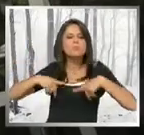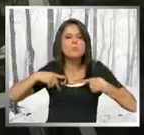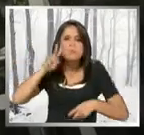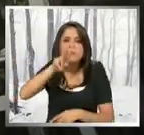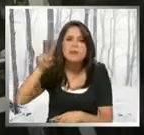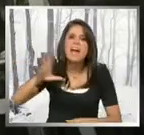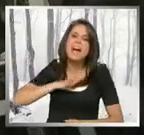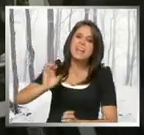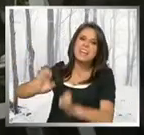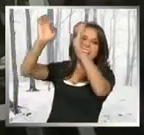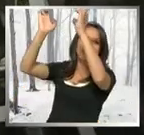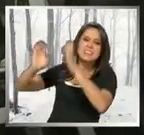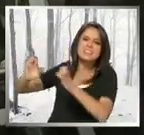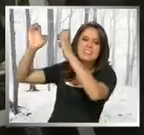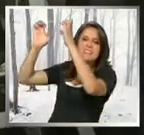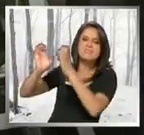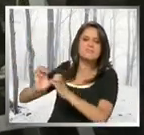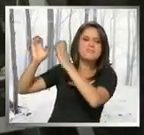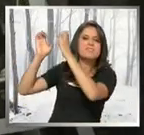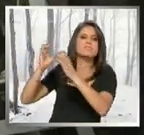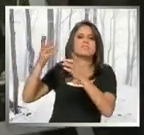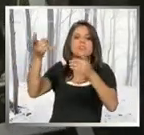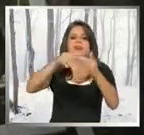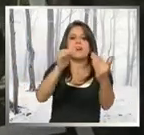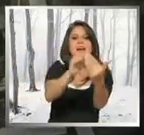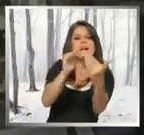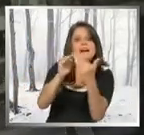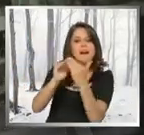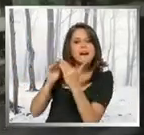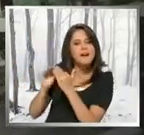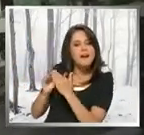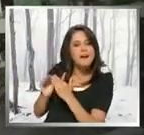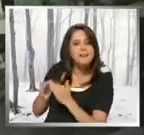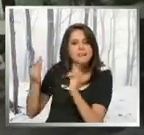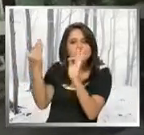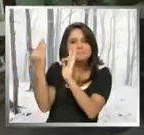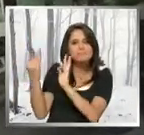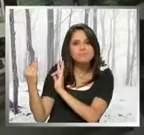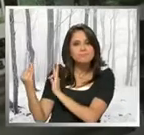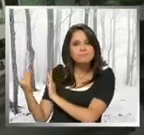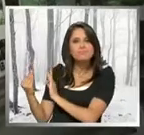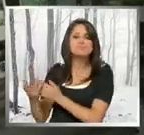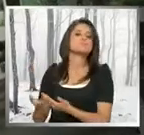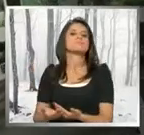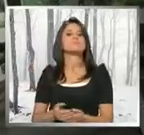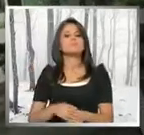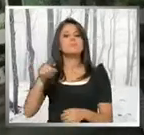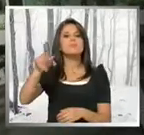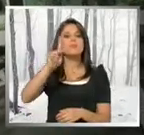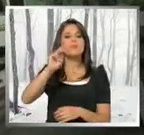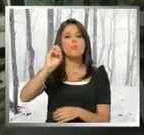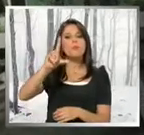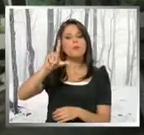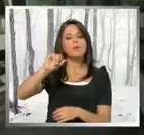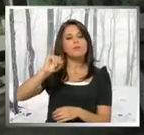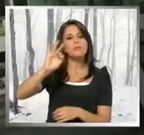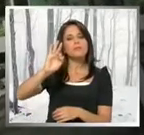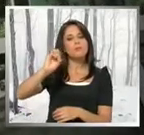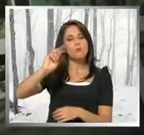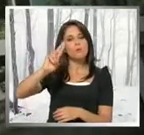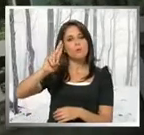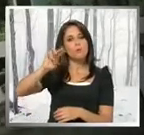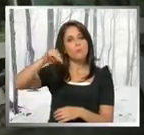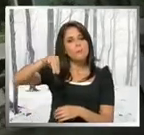grandes edificios junto con casas californianas. Está este Poliforum Siqueiros, que